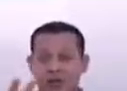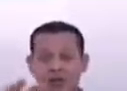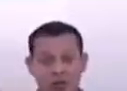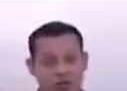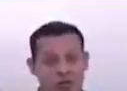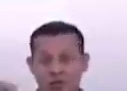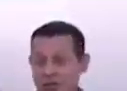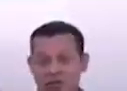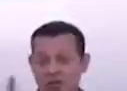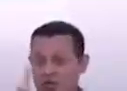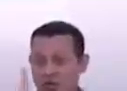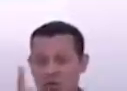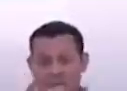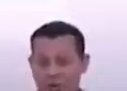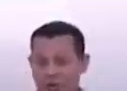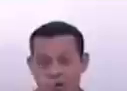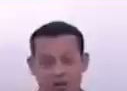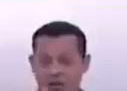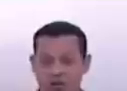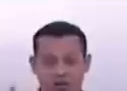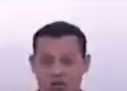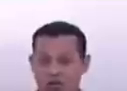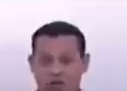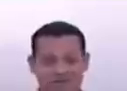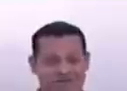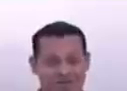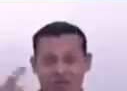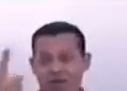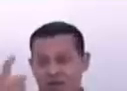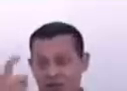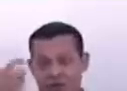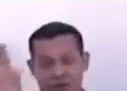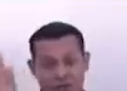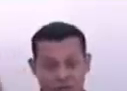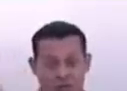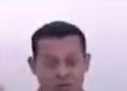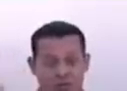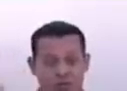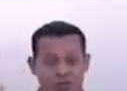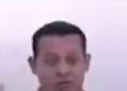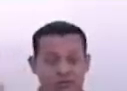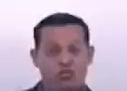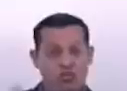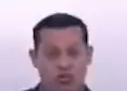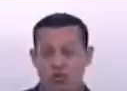pero eso no nos valida a nosotros a que nos insultemos, a que nos faltemos al respeto.